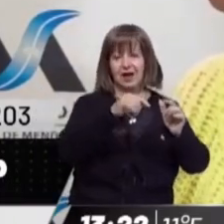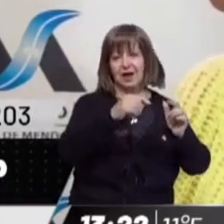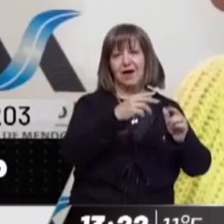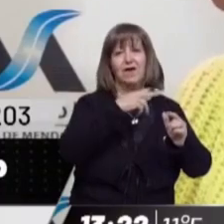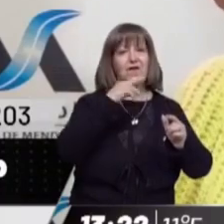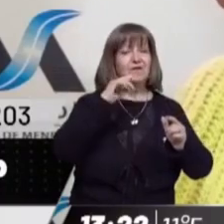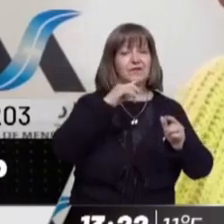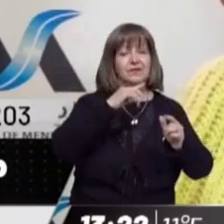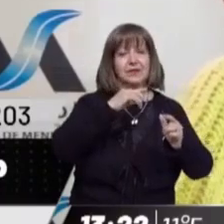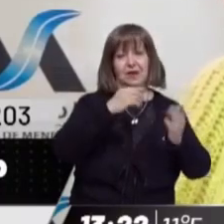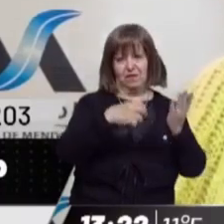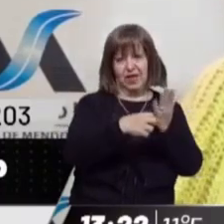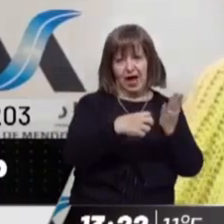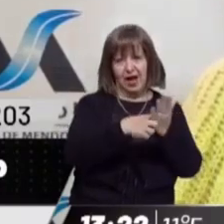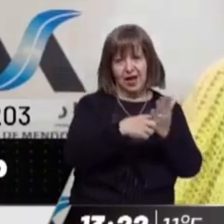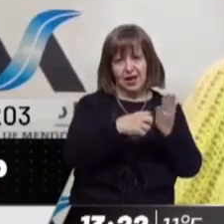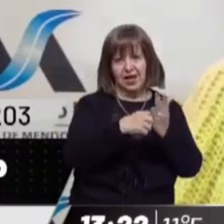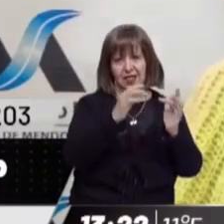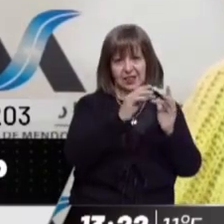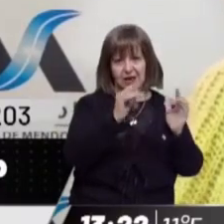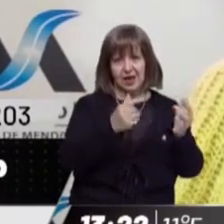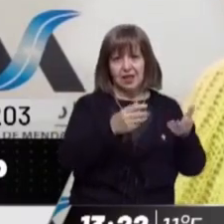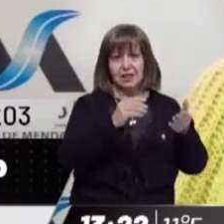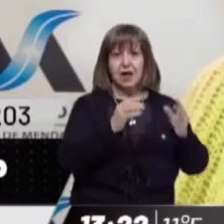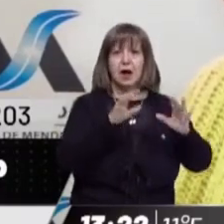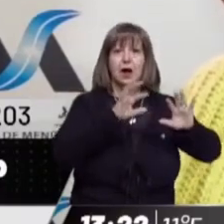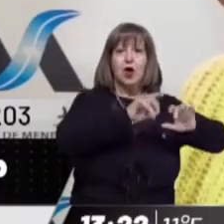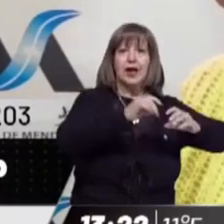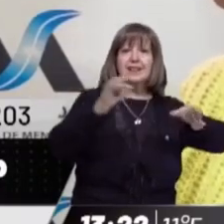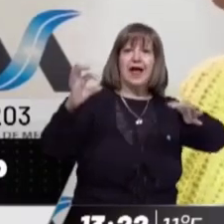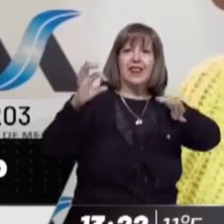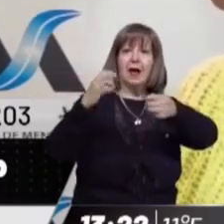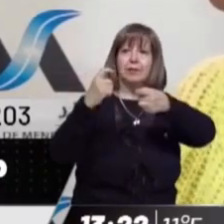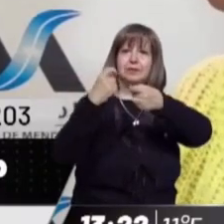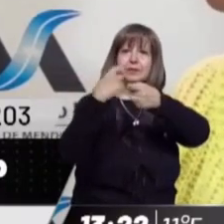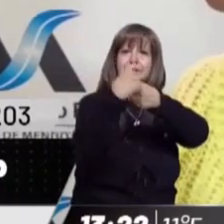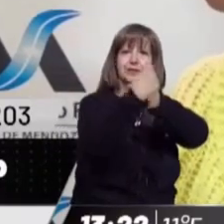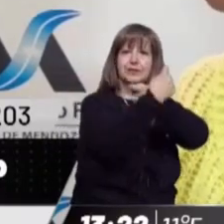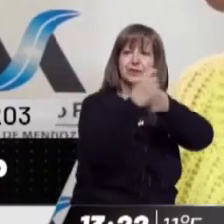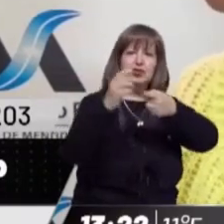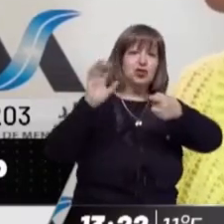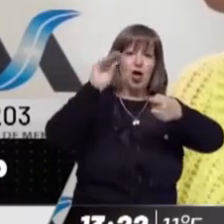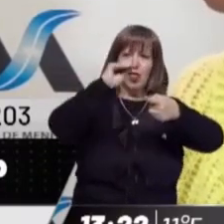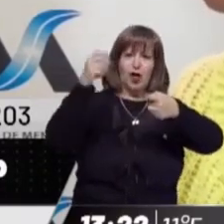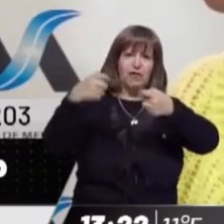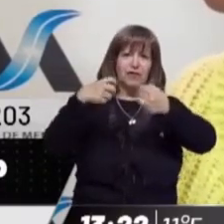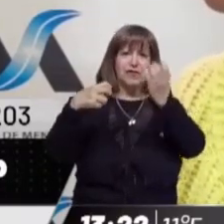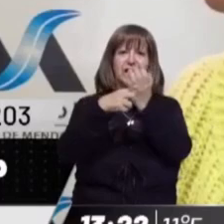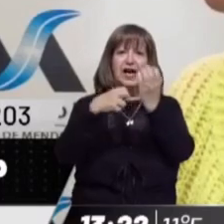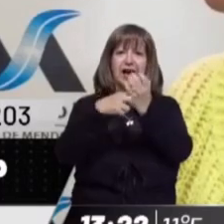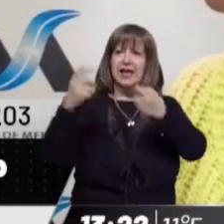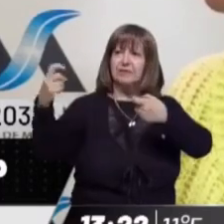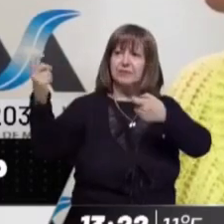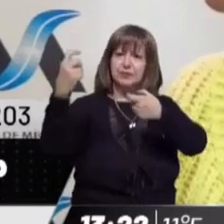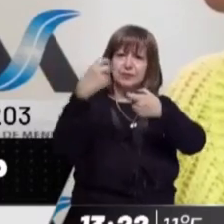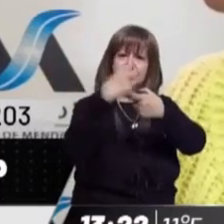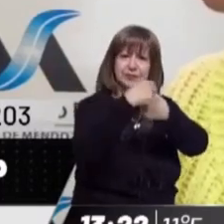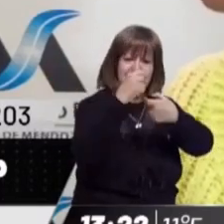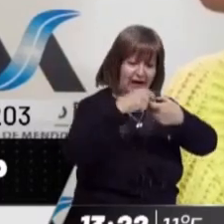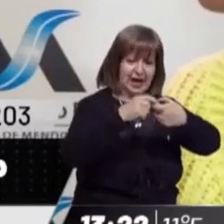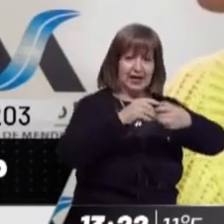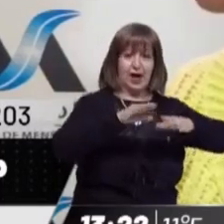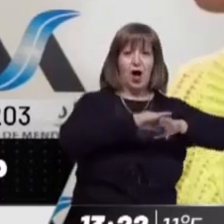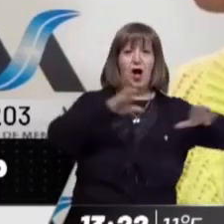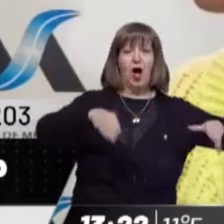poder dar satisfacción a todos los usuarios, digamos. Y además debo decir que